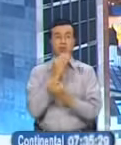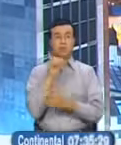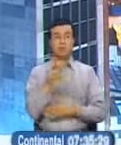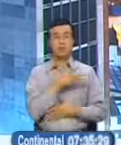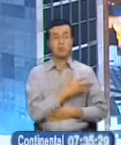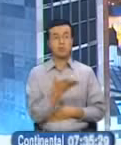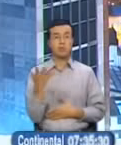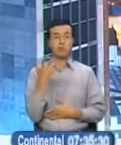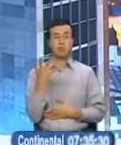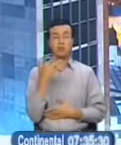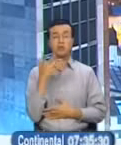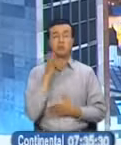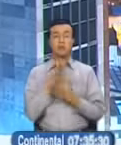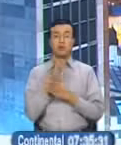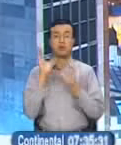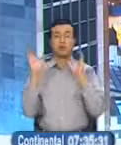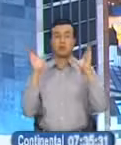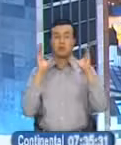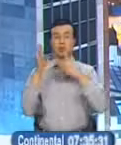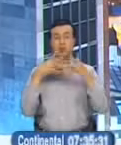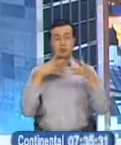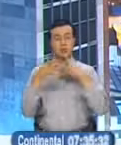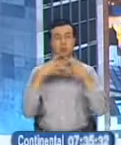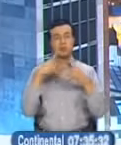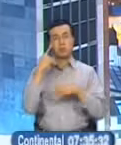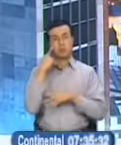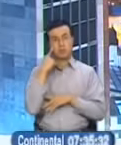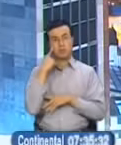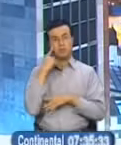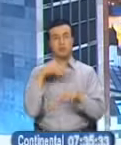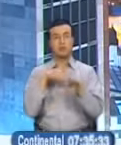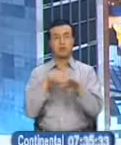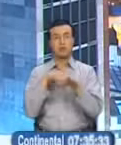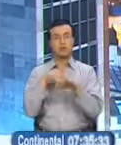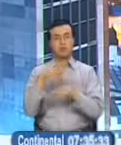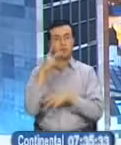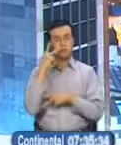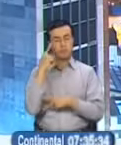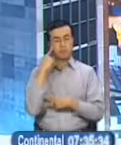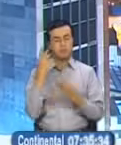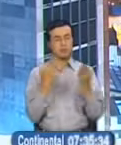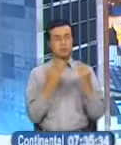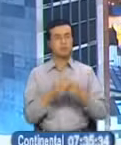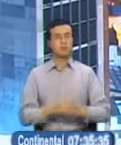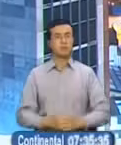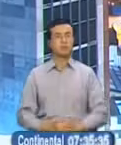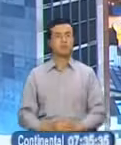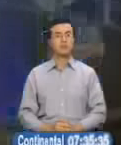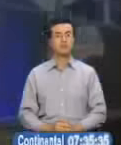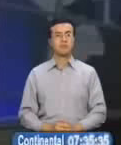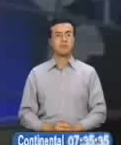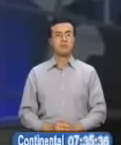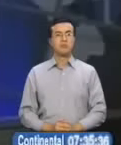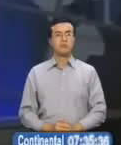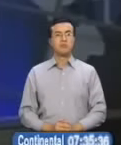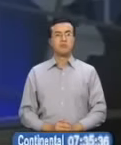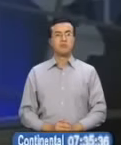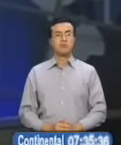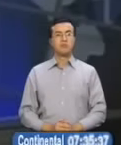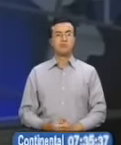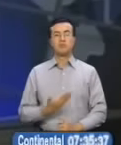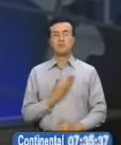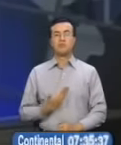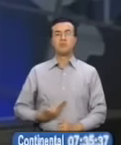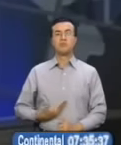ciudadanía por parte de los medios es transparentar la tendencia que respalda. Aquí un análisis de dos expertos. El presidente Evo